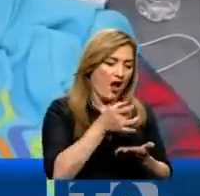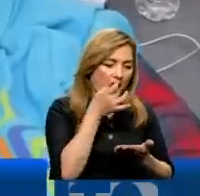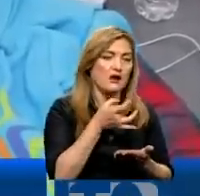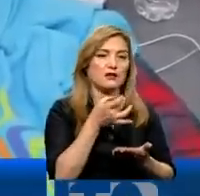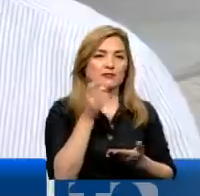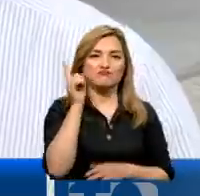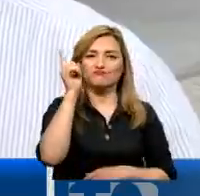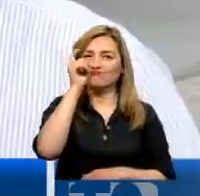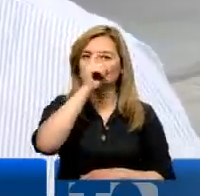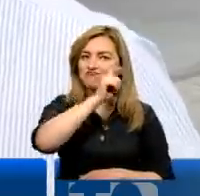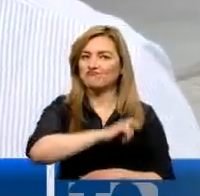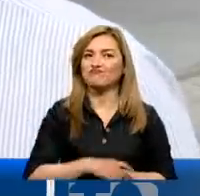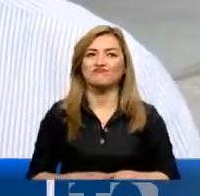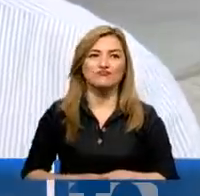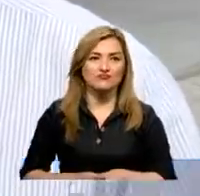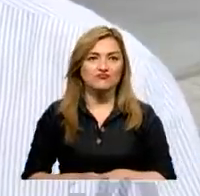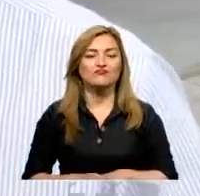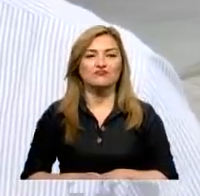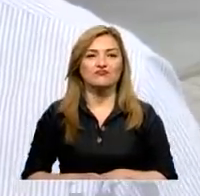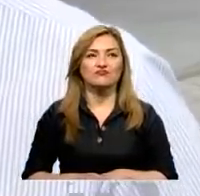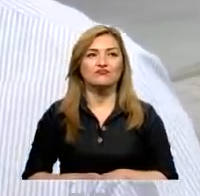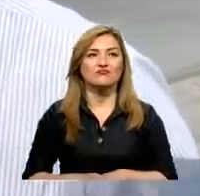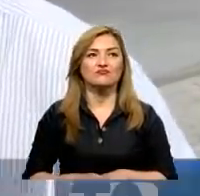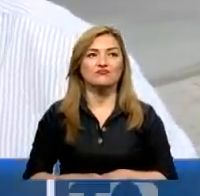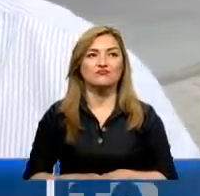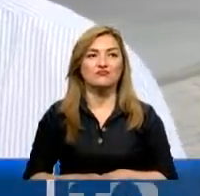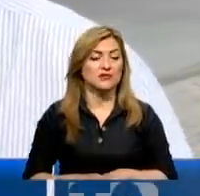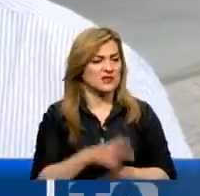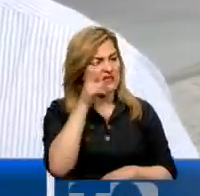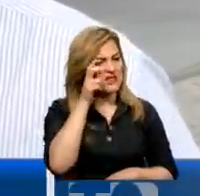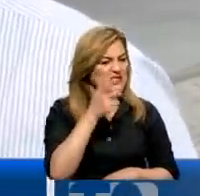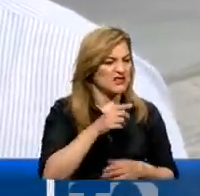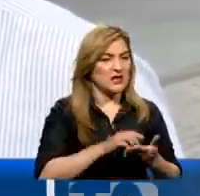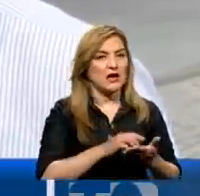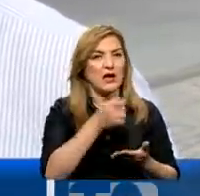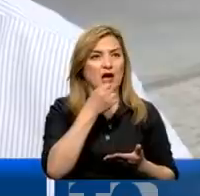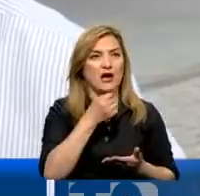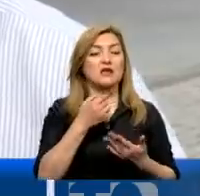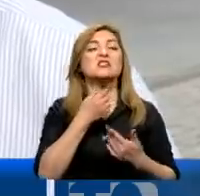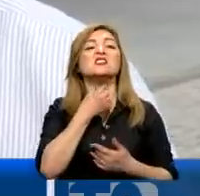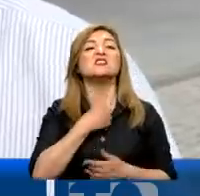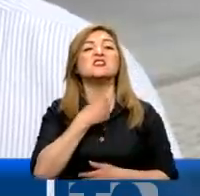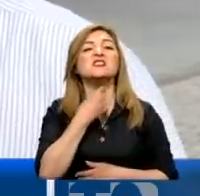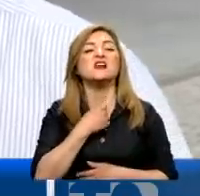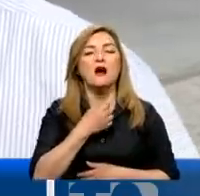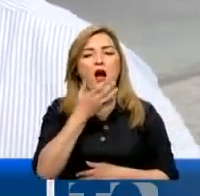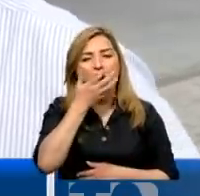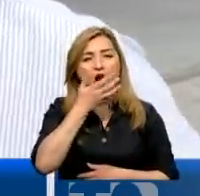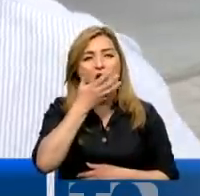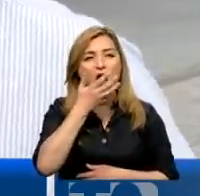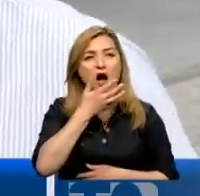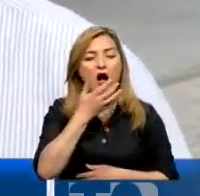la situación. Creen cosas que no tienen ningún tipo de fundamento, vienen con quemaduras de la vía aérea prácticamente por